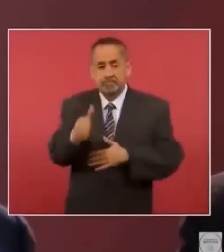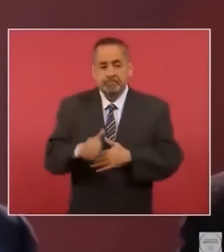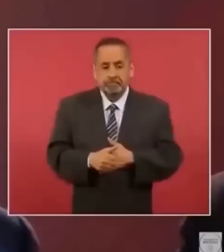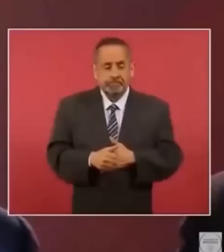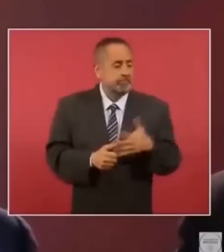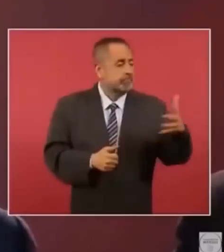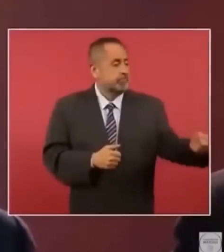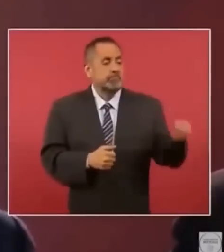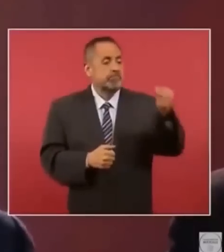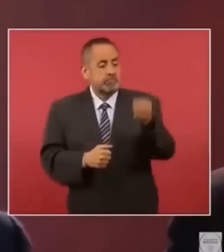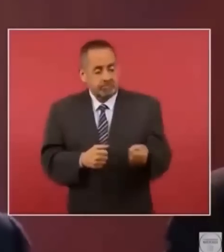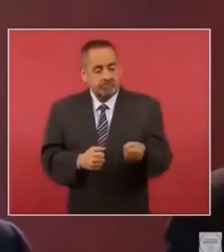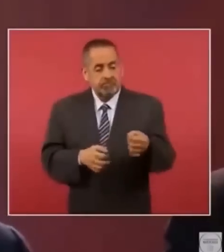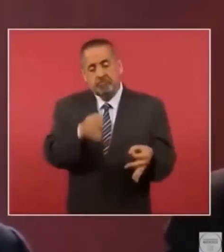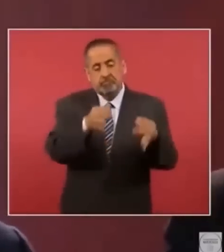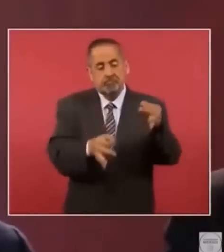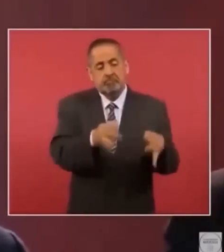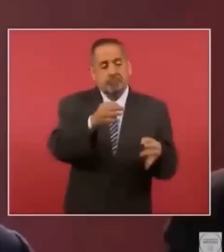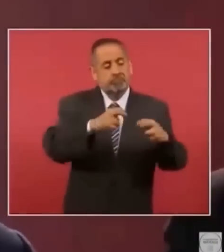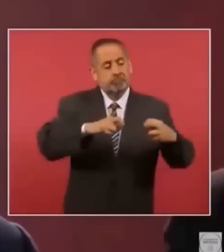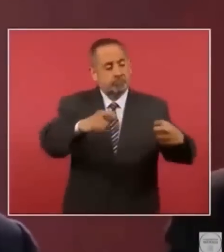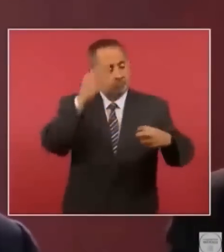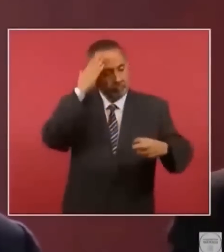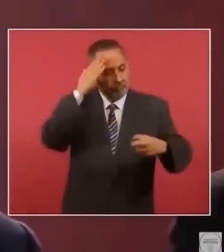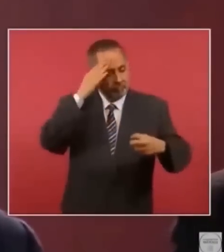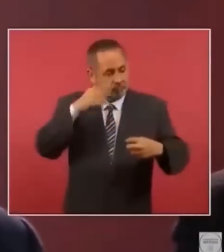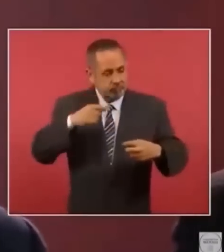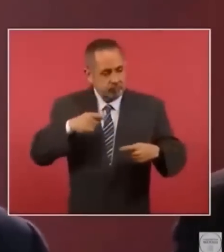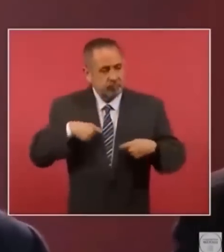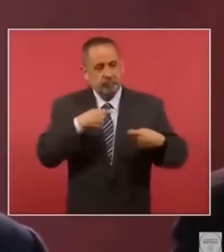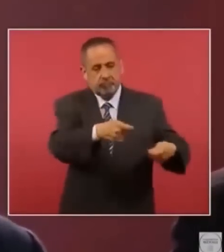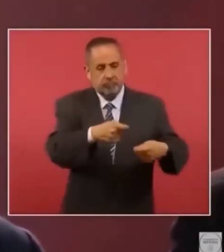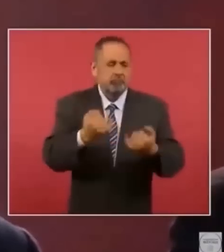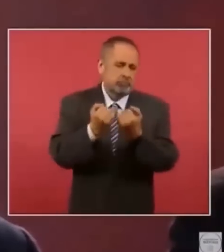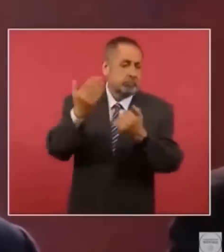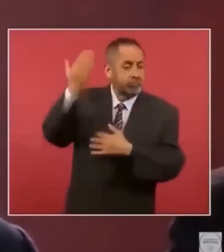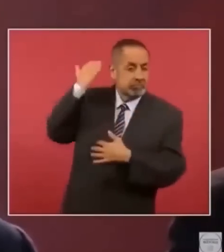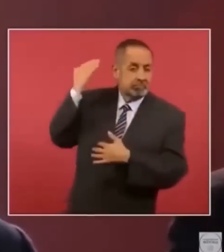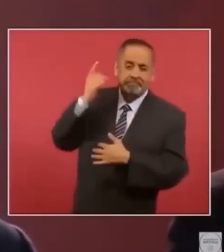quiénes deben de estar en la Corte, como era antes.